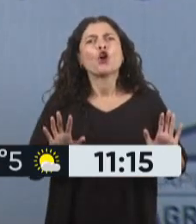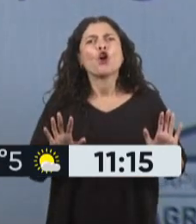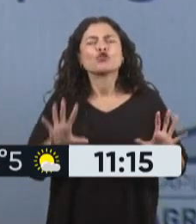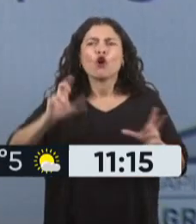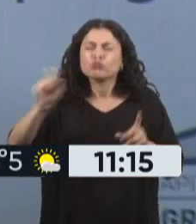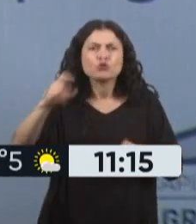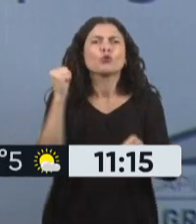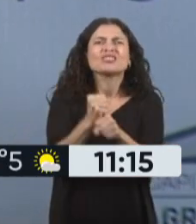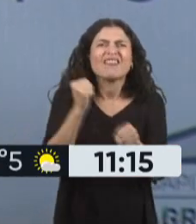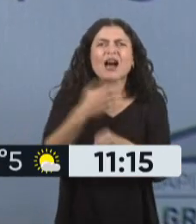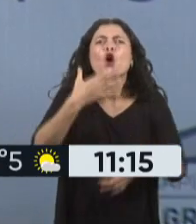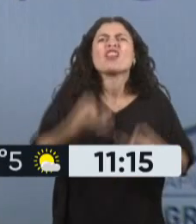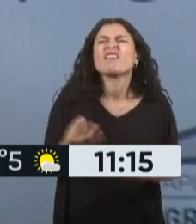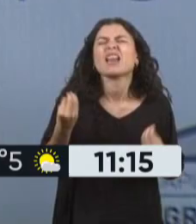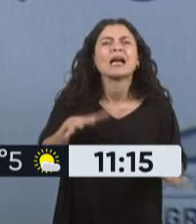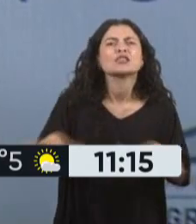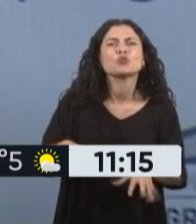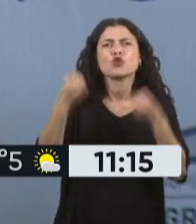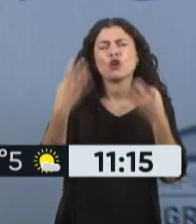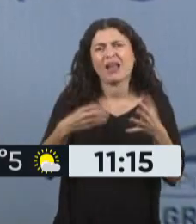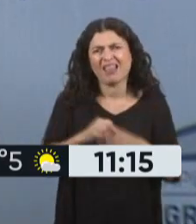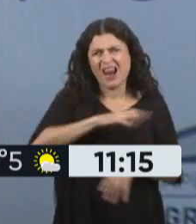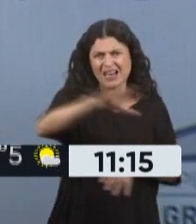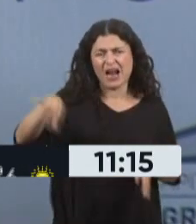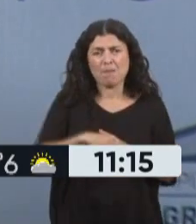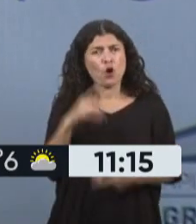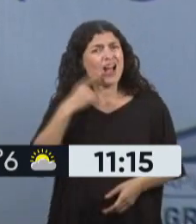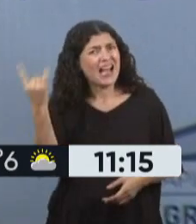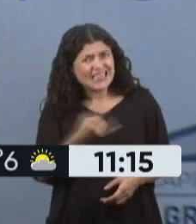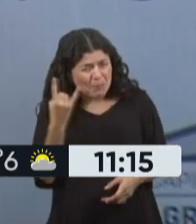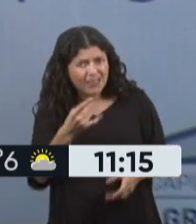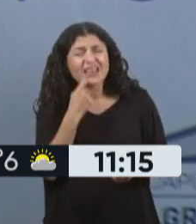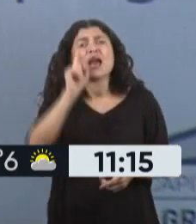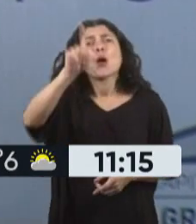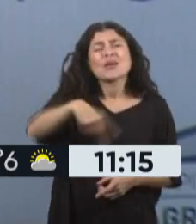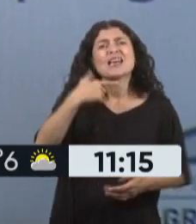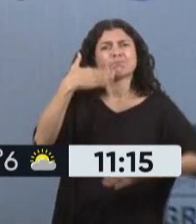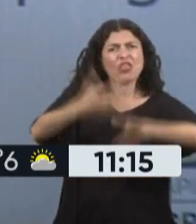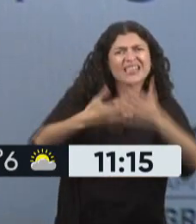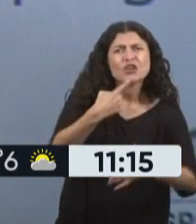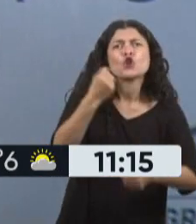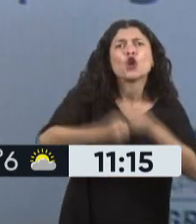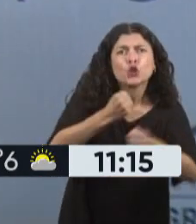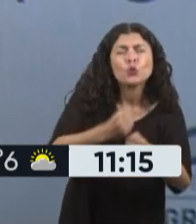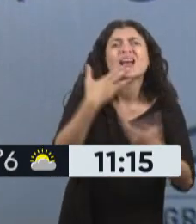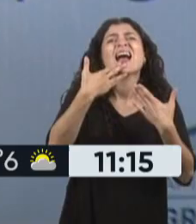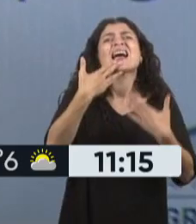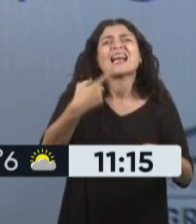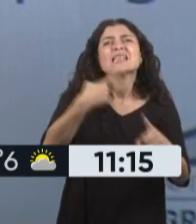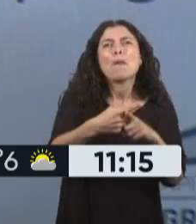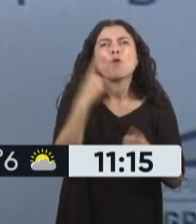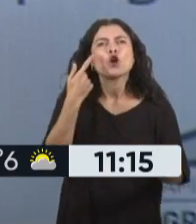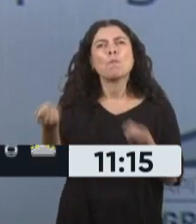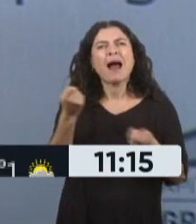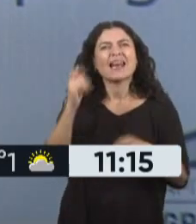aquel famoso político de nuestra historia. Es falso que el desarrollo industrial deba darse pisoteando al campo. Eso solo fue uno de los